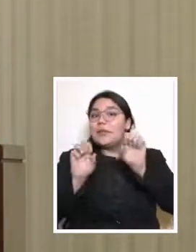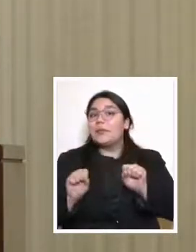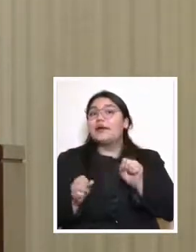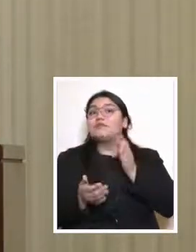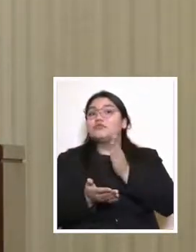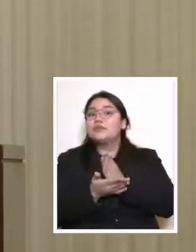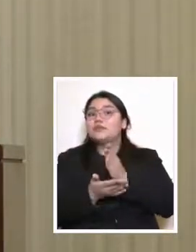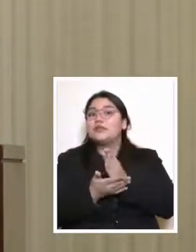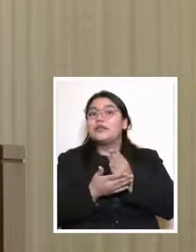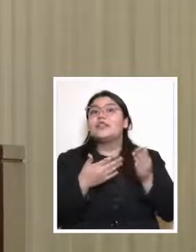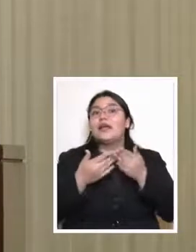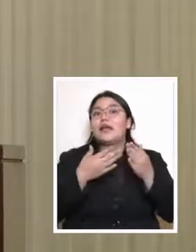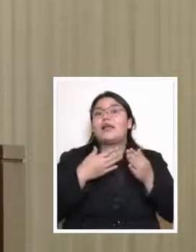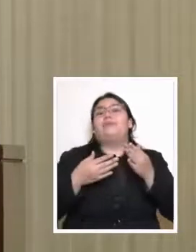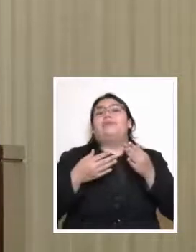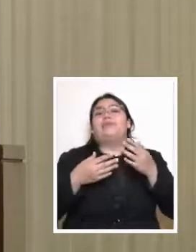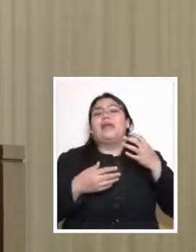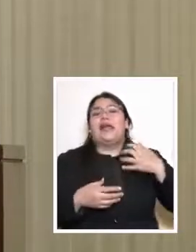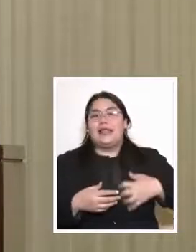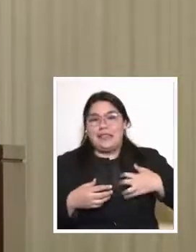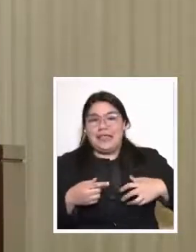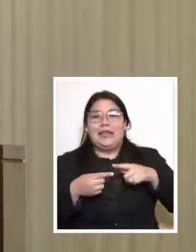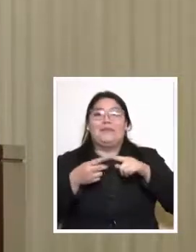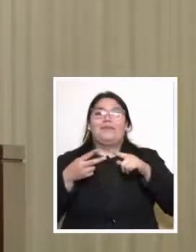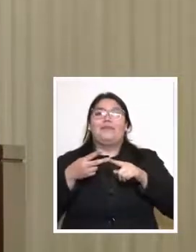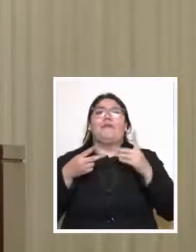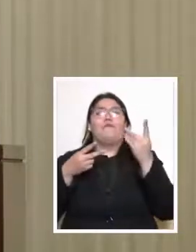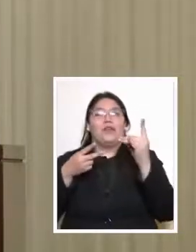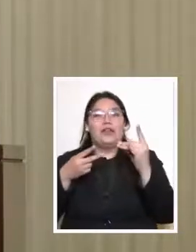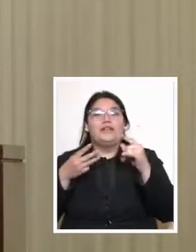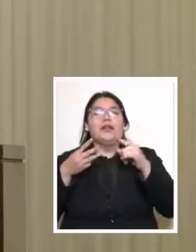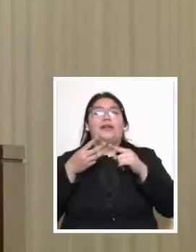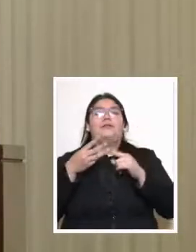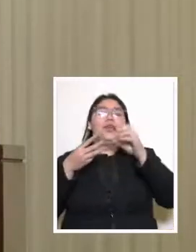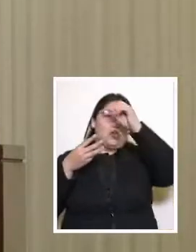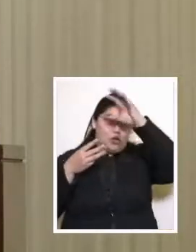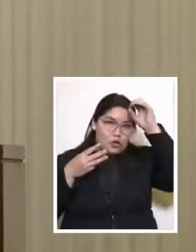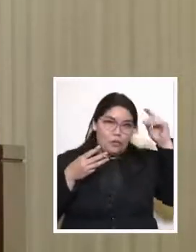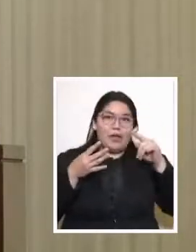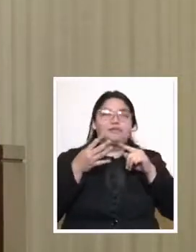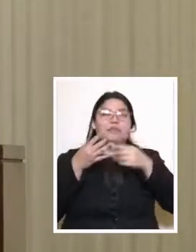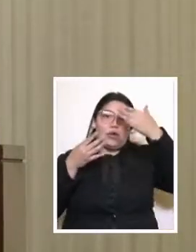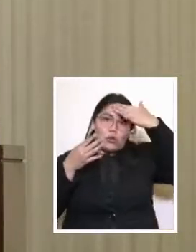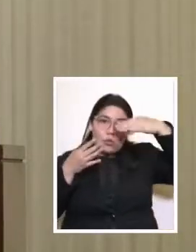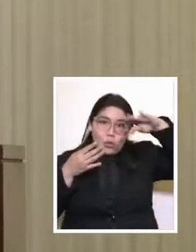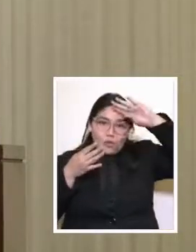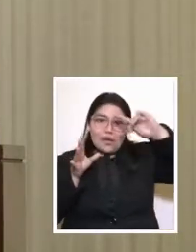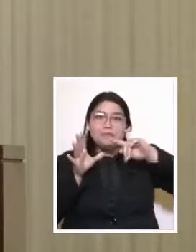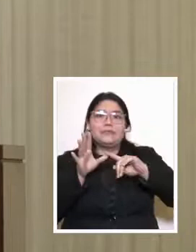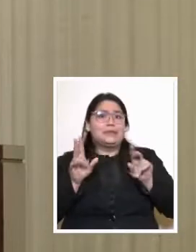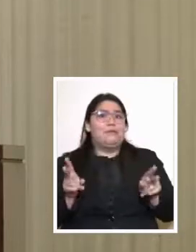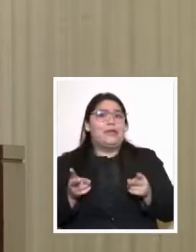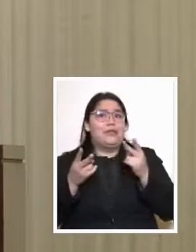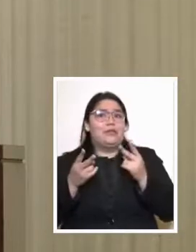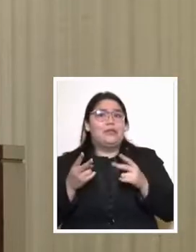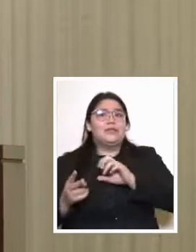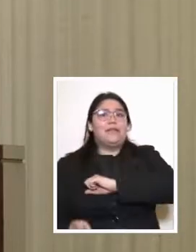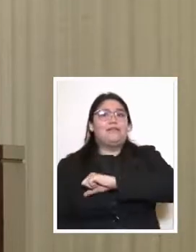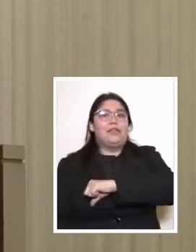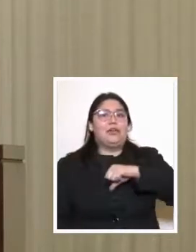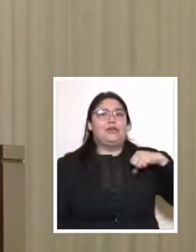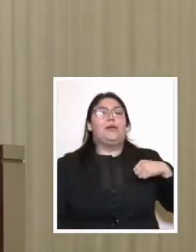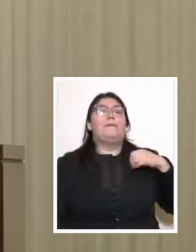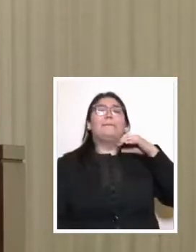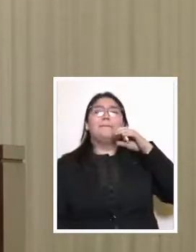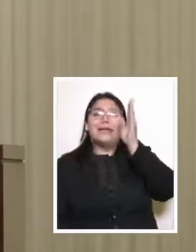siguientes países: Argentina, Bolivia, Colombia, Cuba, El Salvador, Nicaragua, Guatemala, Brasil,